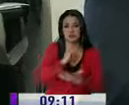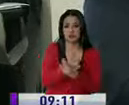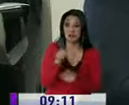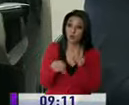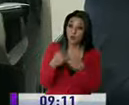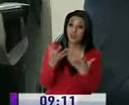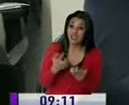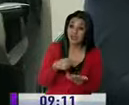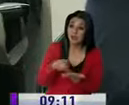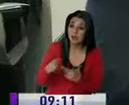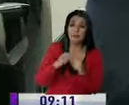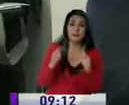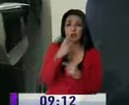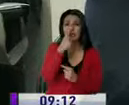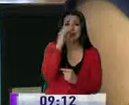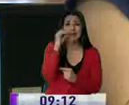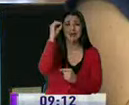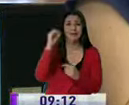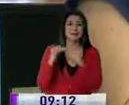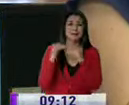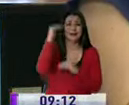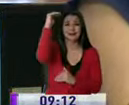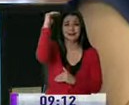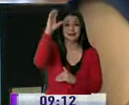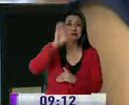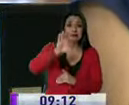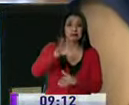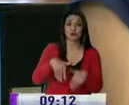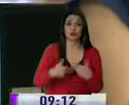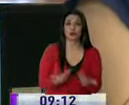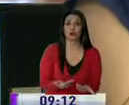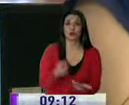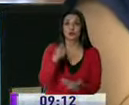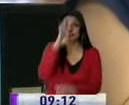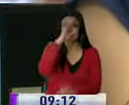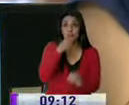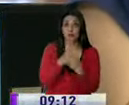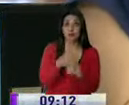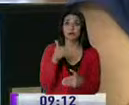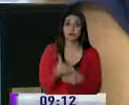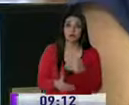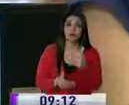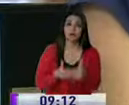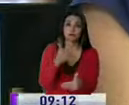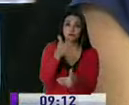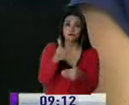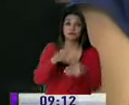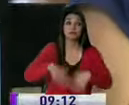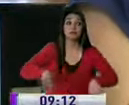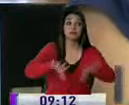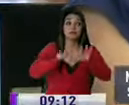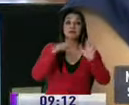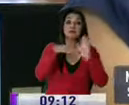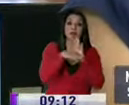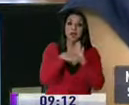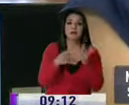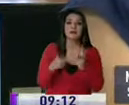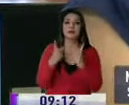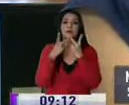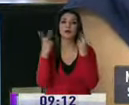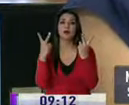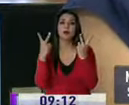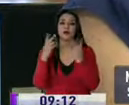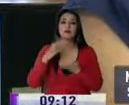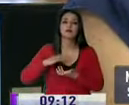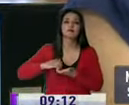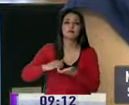pagar, pero que los intereses son altos. Lo que tenemos que hacer ahora es eso, caminar hacia la interacción del sector financiero popular y solidario y del sector de la